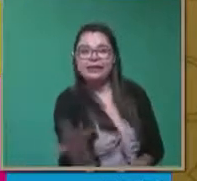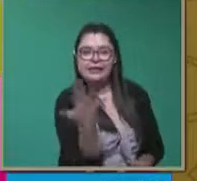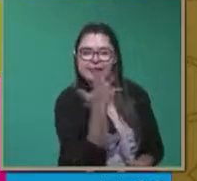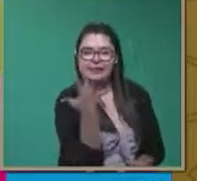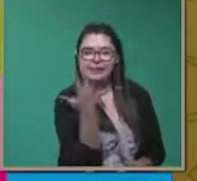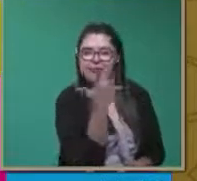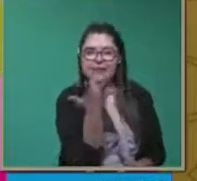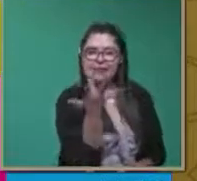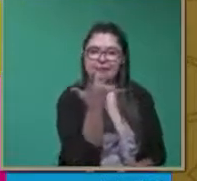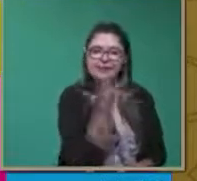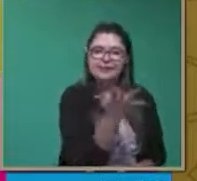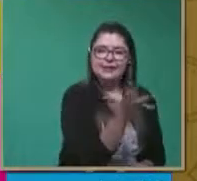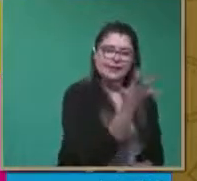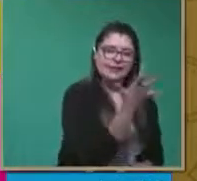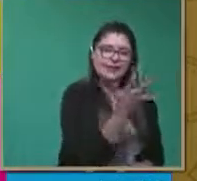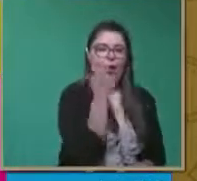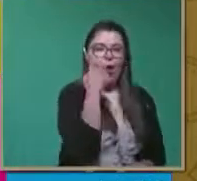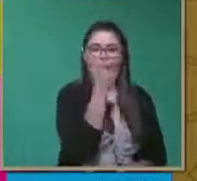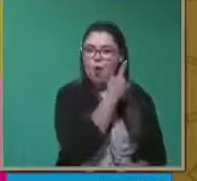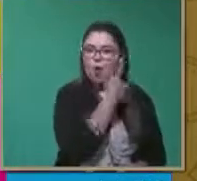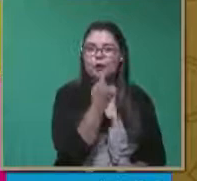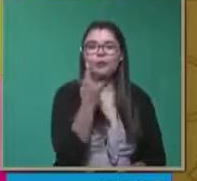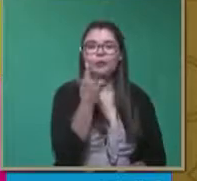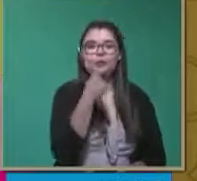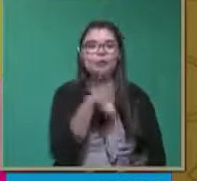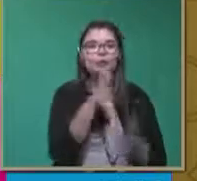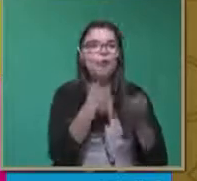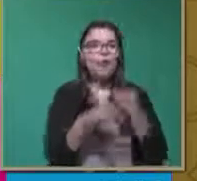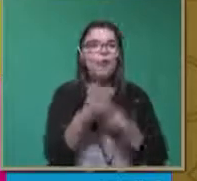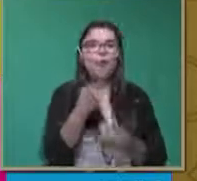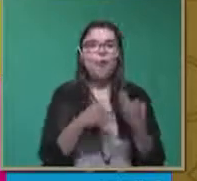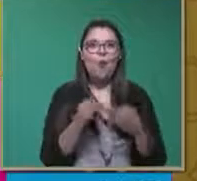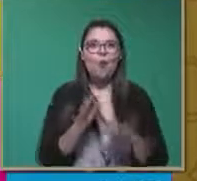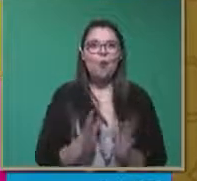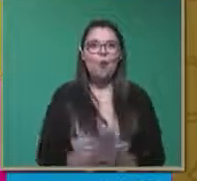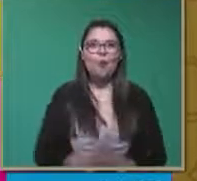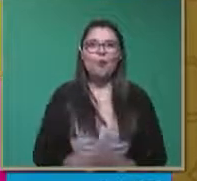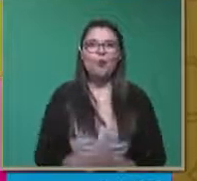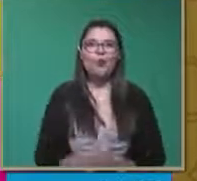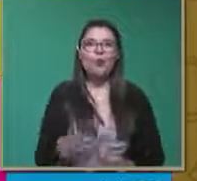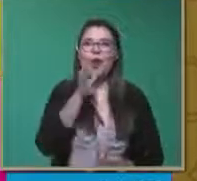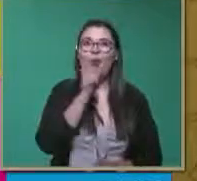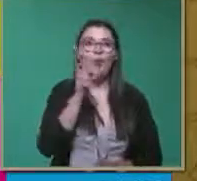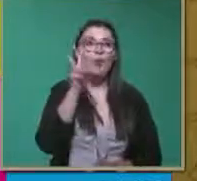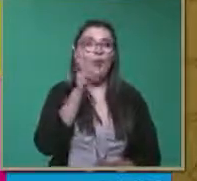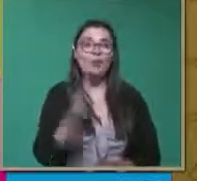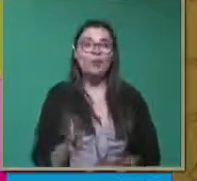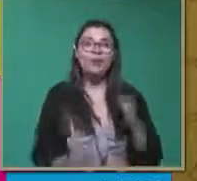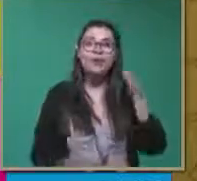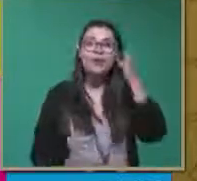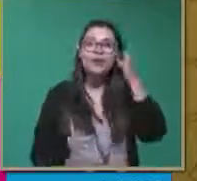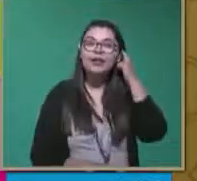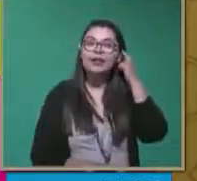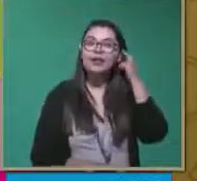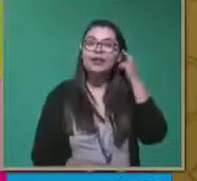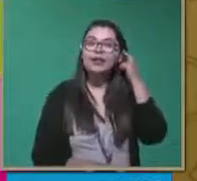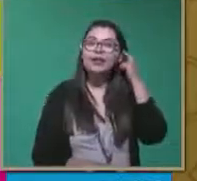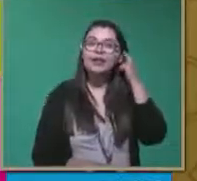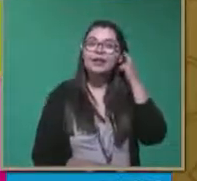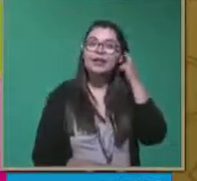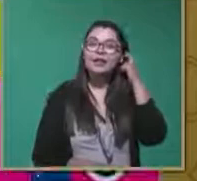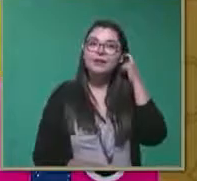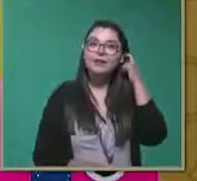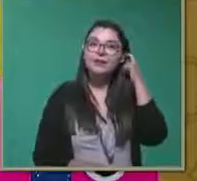a tener que colocarle los ojos, la boca, el bigote y debe de quedar perfectamente formado el rostro. La